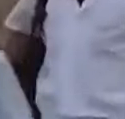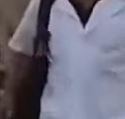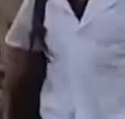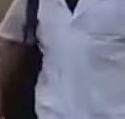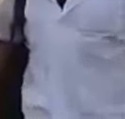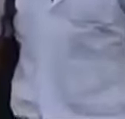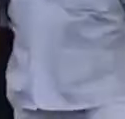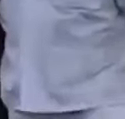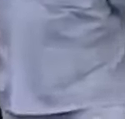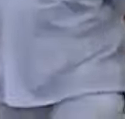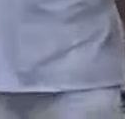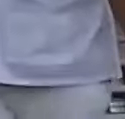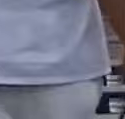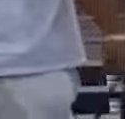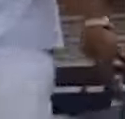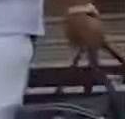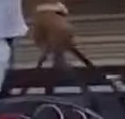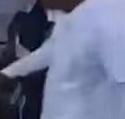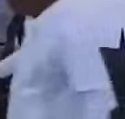nuestra misma